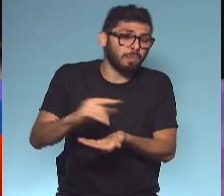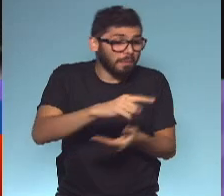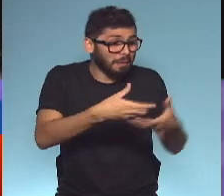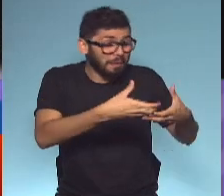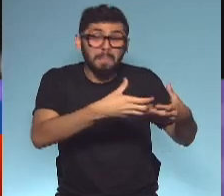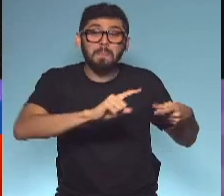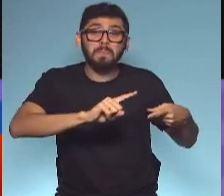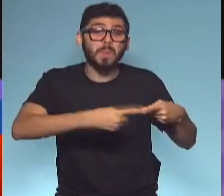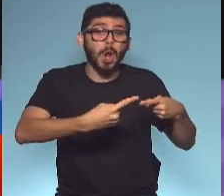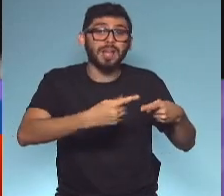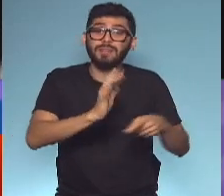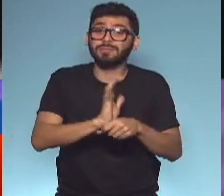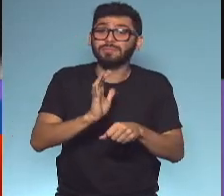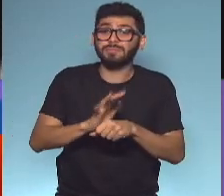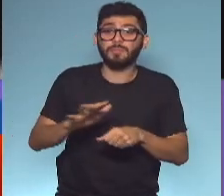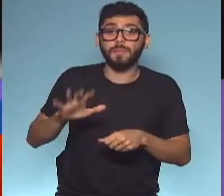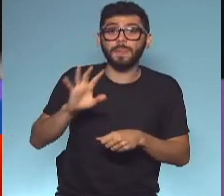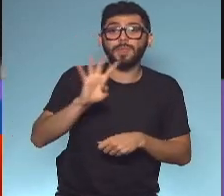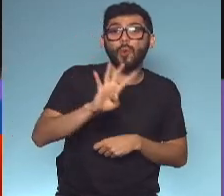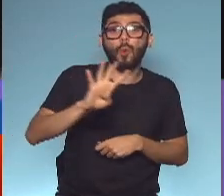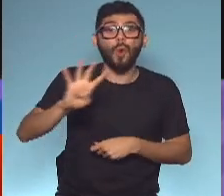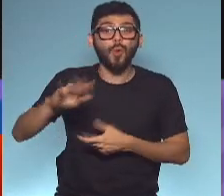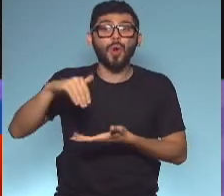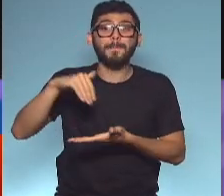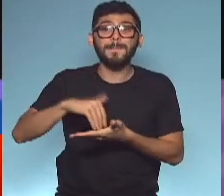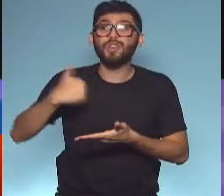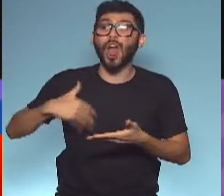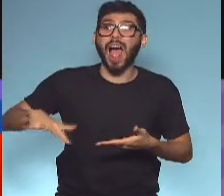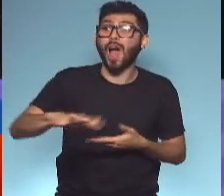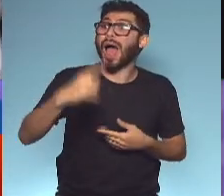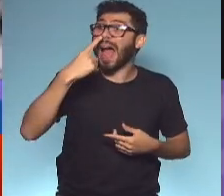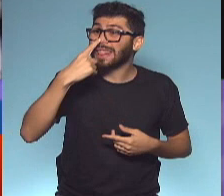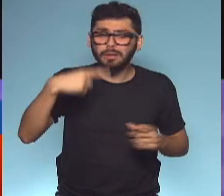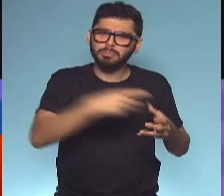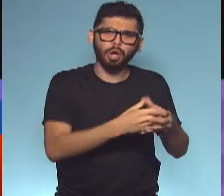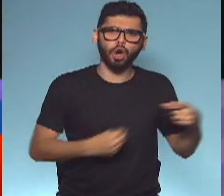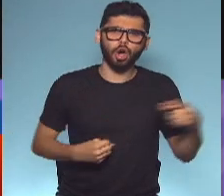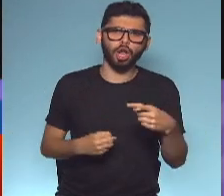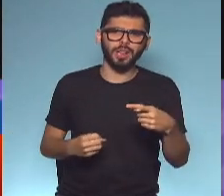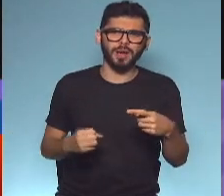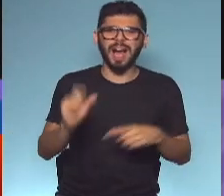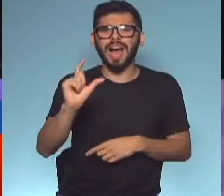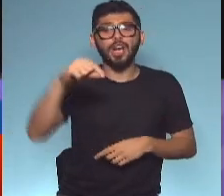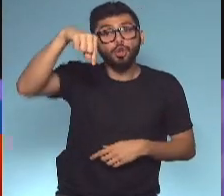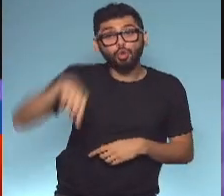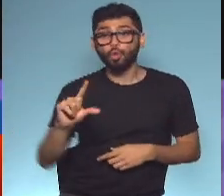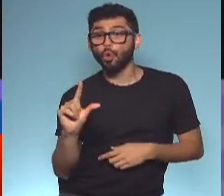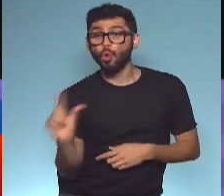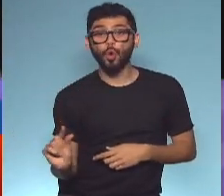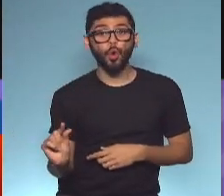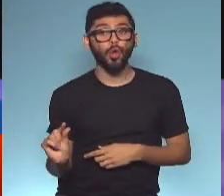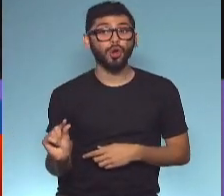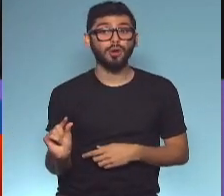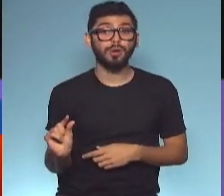político que va en contra de los intereses de los 44 millones de argentinos. La importancia que tiene el Atlántico Sur, la importancia que ahí